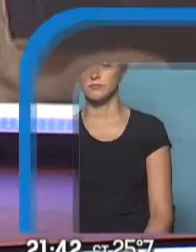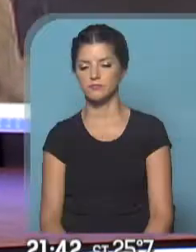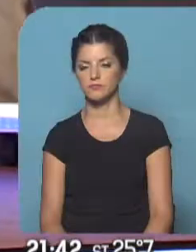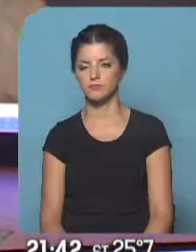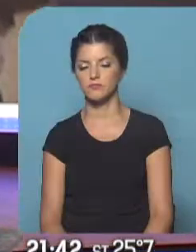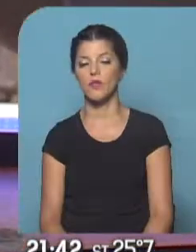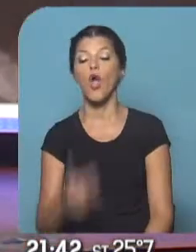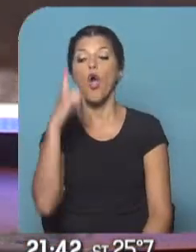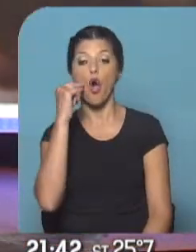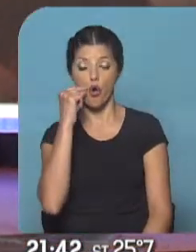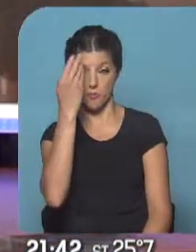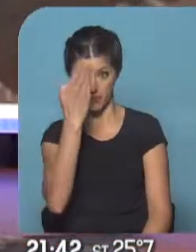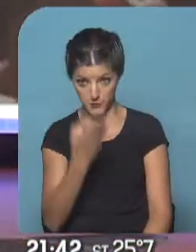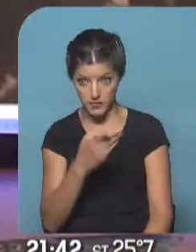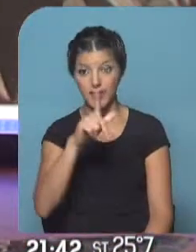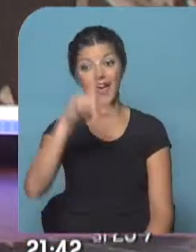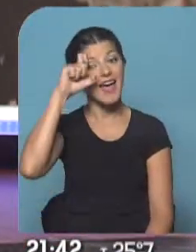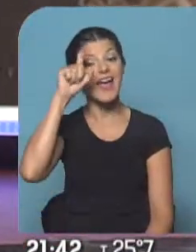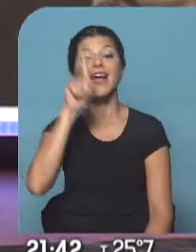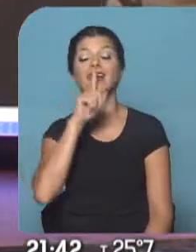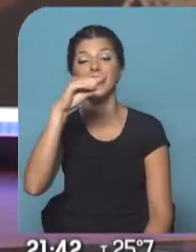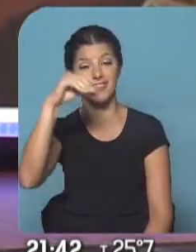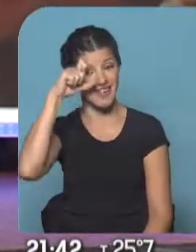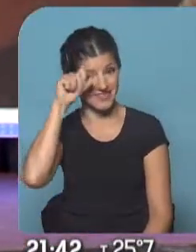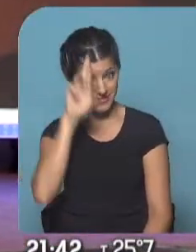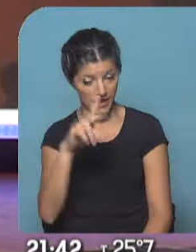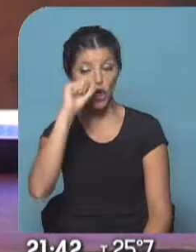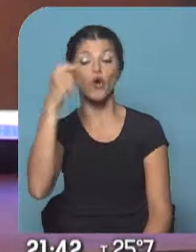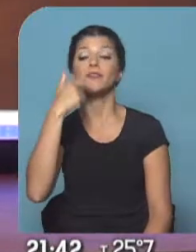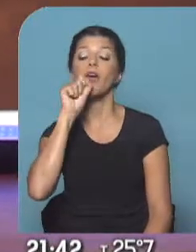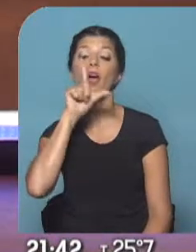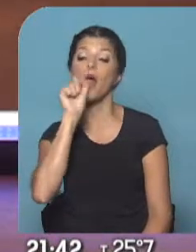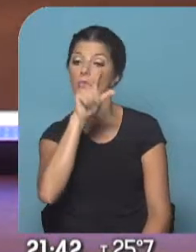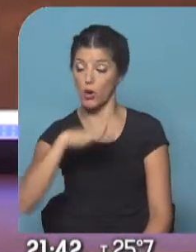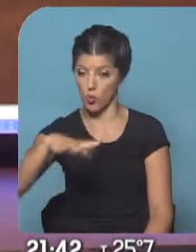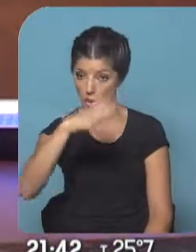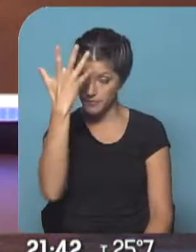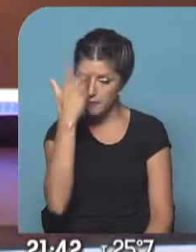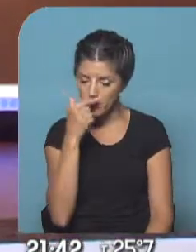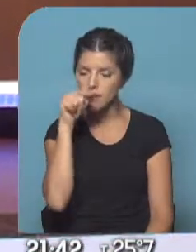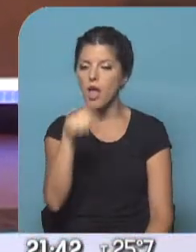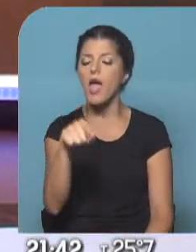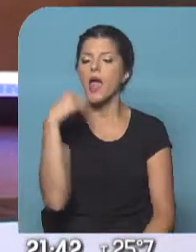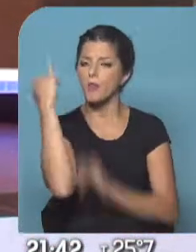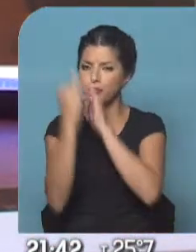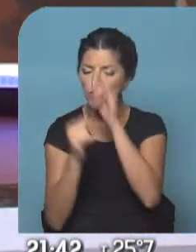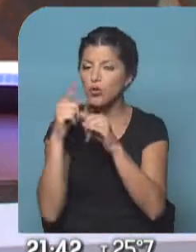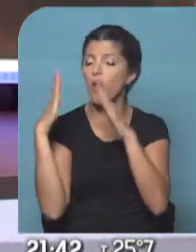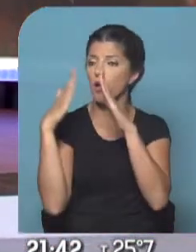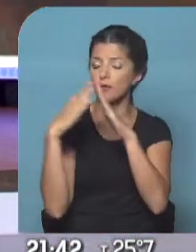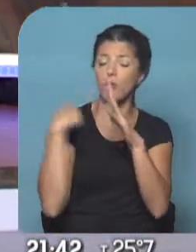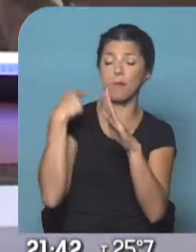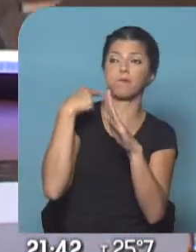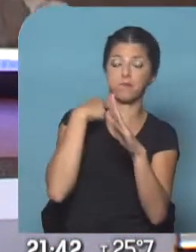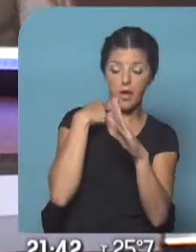atacaron al concejal de Unidad Ciudadana de San Martín, Hernán Letcher. El propio concejal denunció que lo maniataron en su propia casa, que lo amenazaron